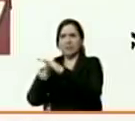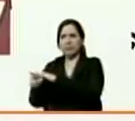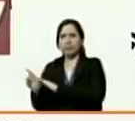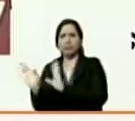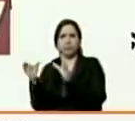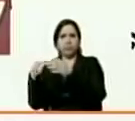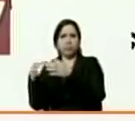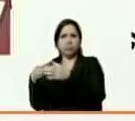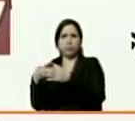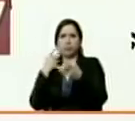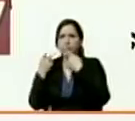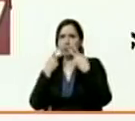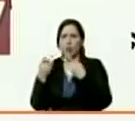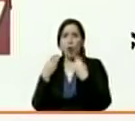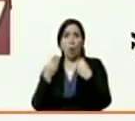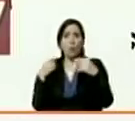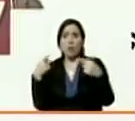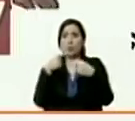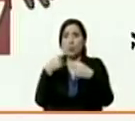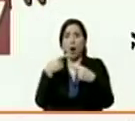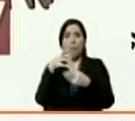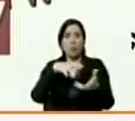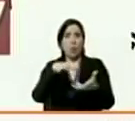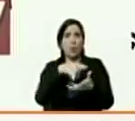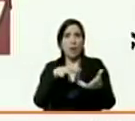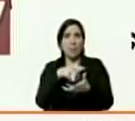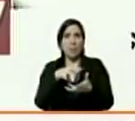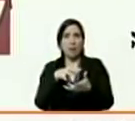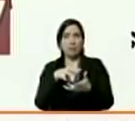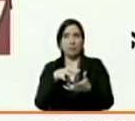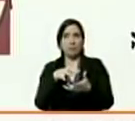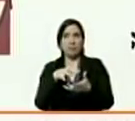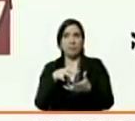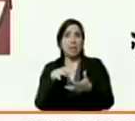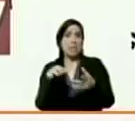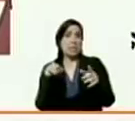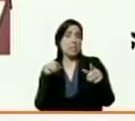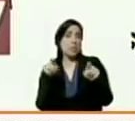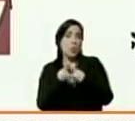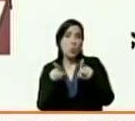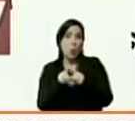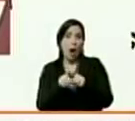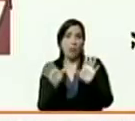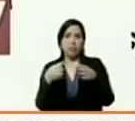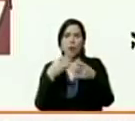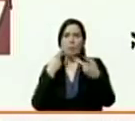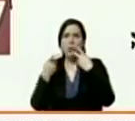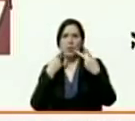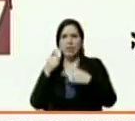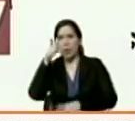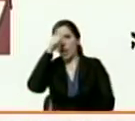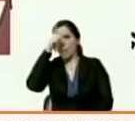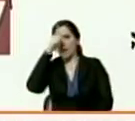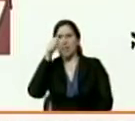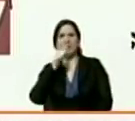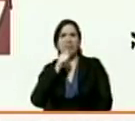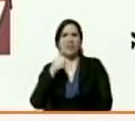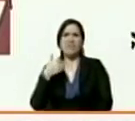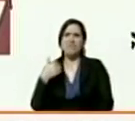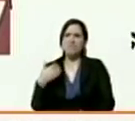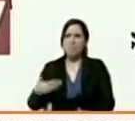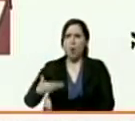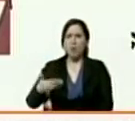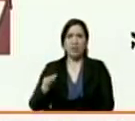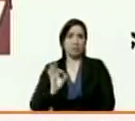como puede haber problemas domésticos en un partido político en Alemania. ¿Quién le importa? ¿A nadie?